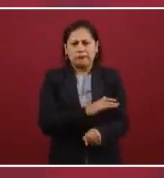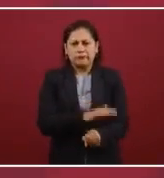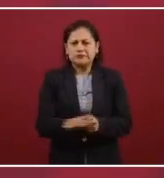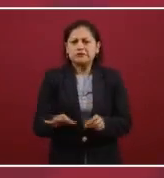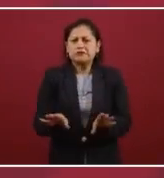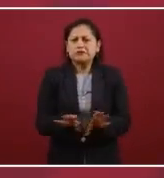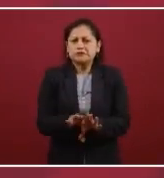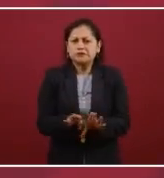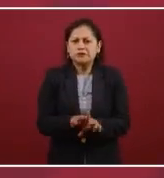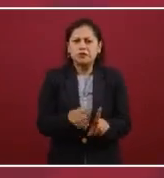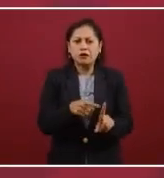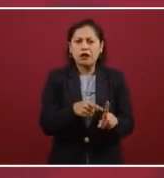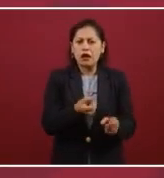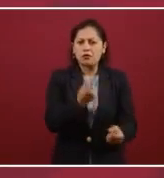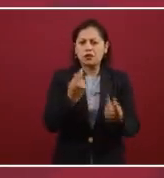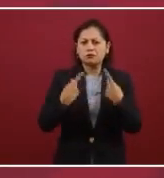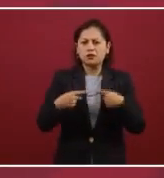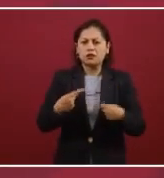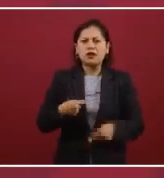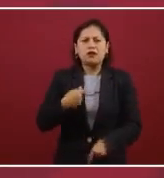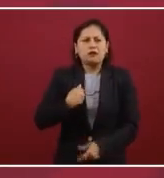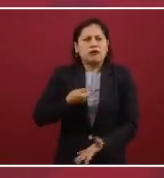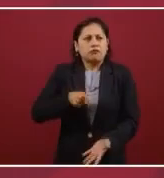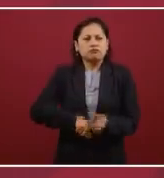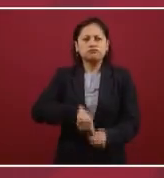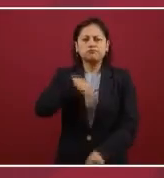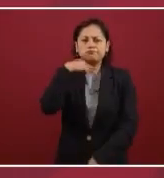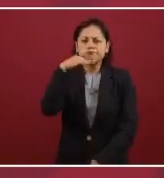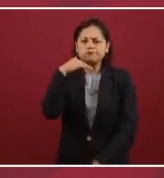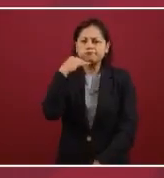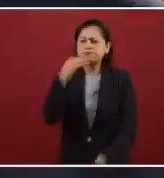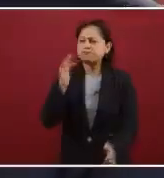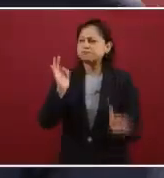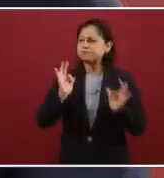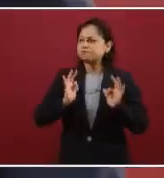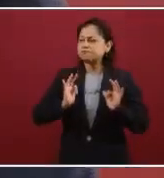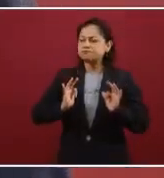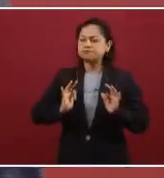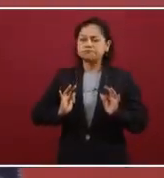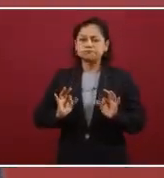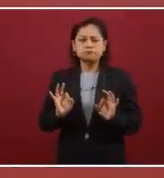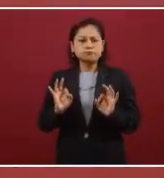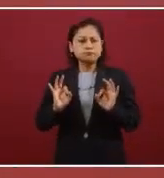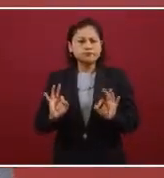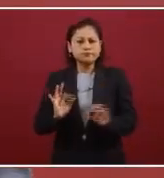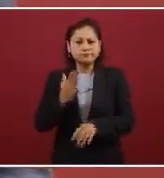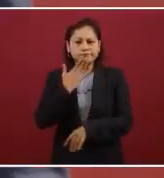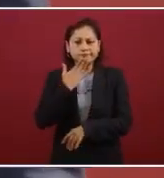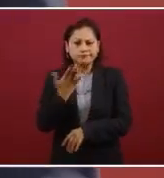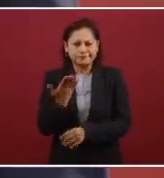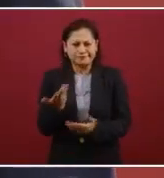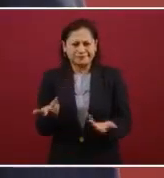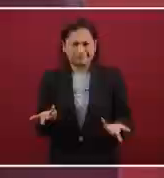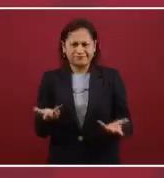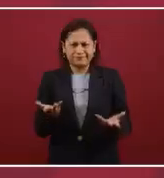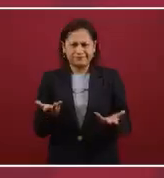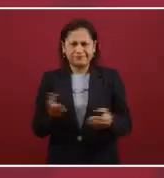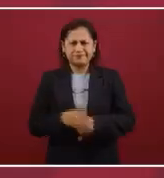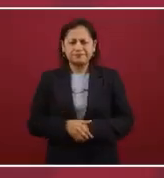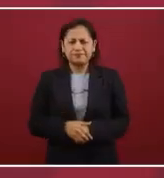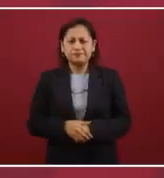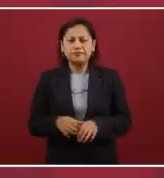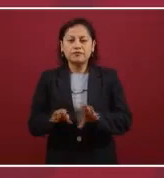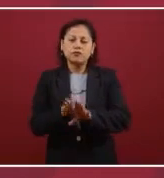corruptos y podían decir que el que se robaba una bolsa en